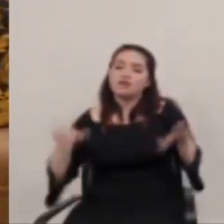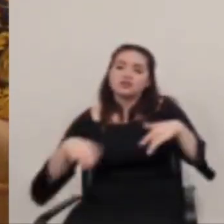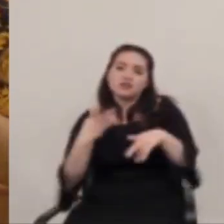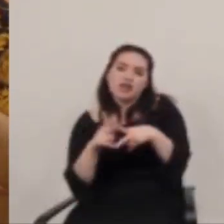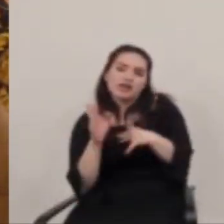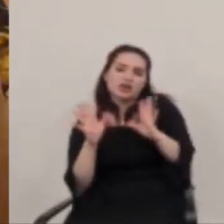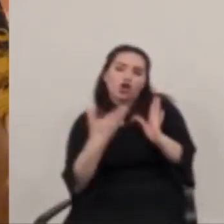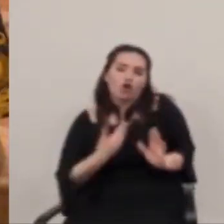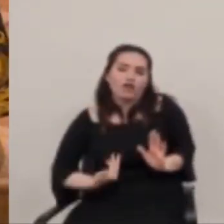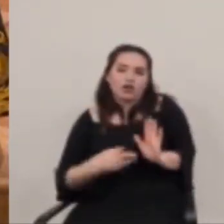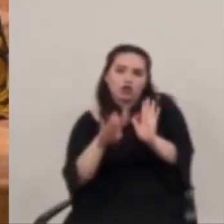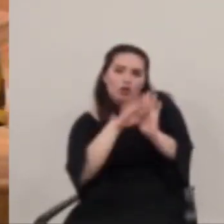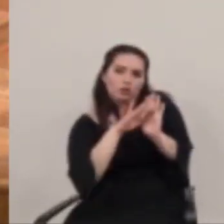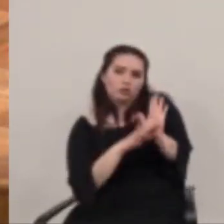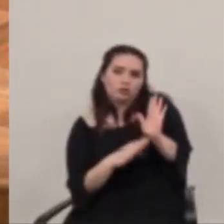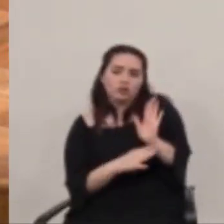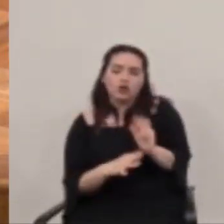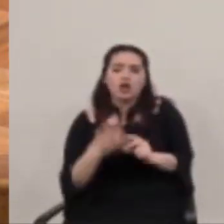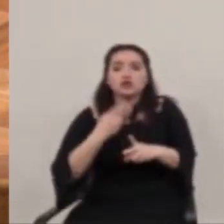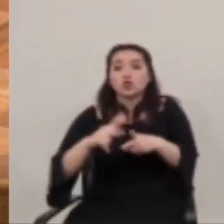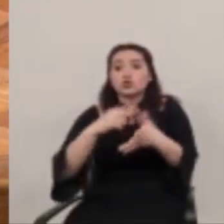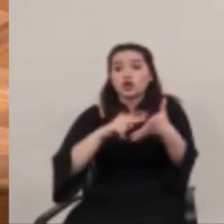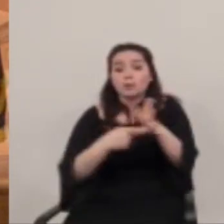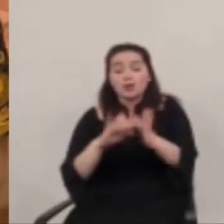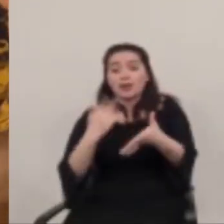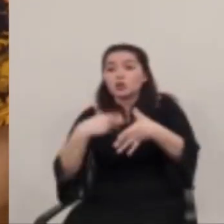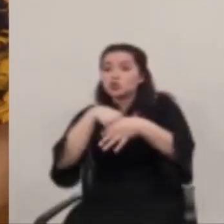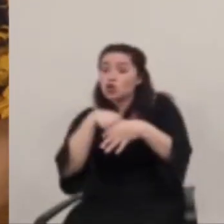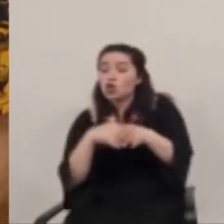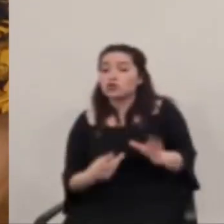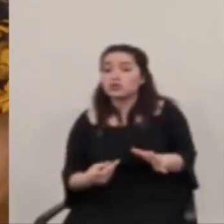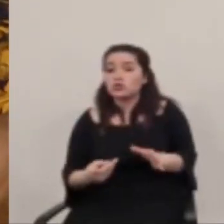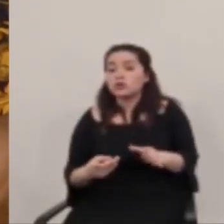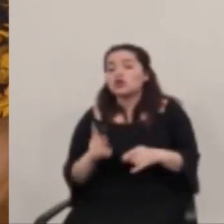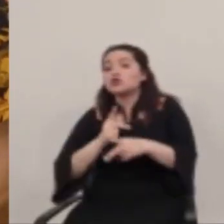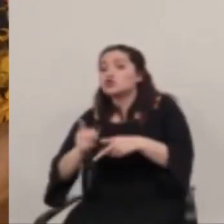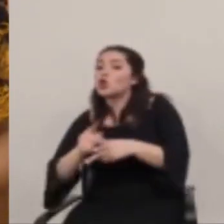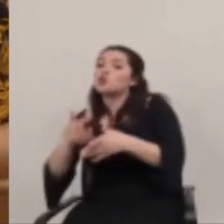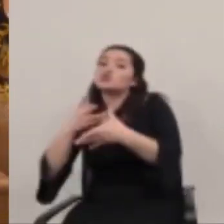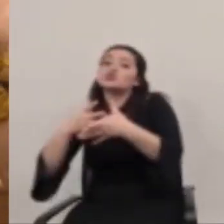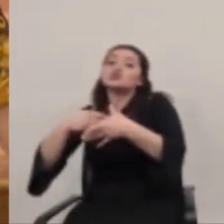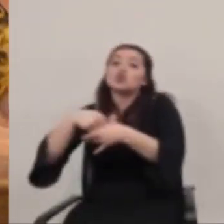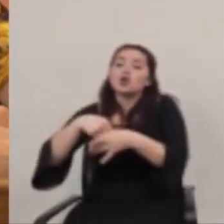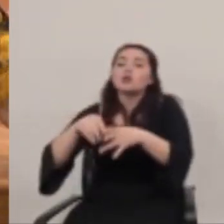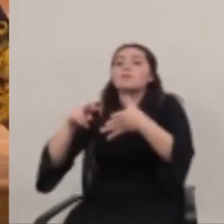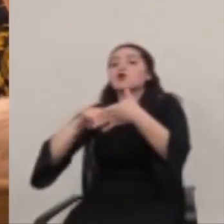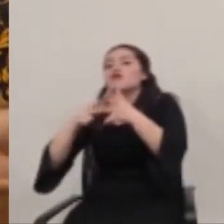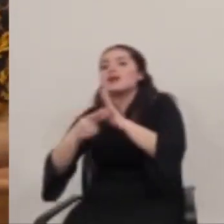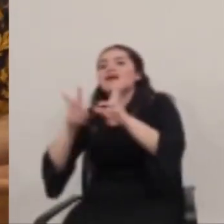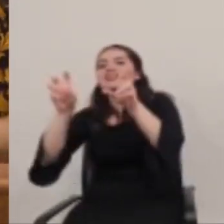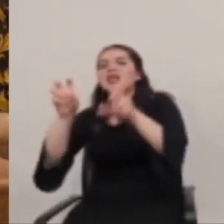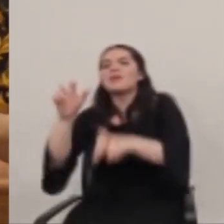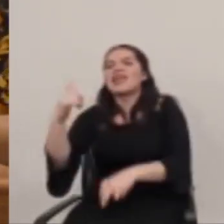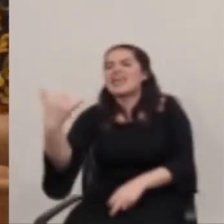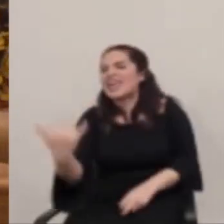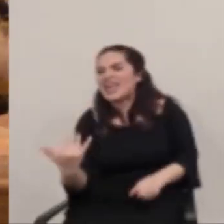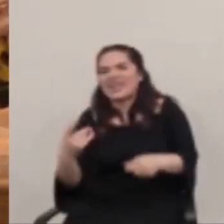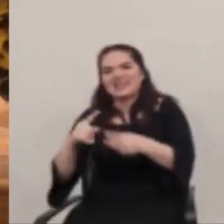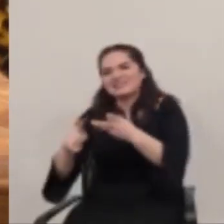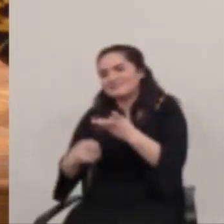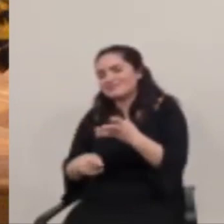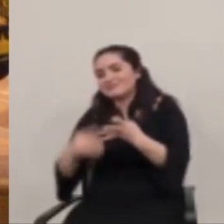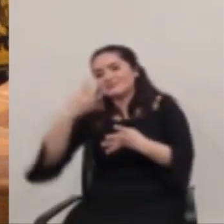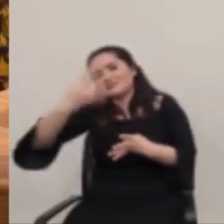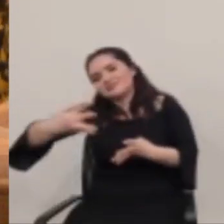gobierno, que es vamos a solucionar el problema de la inclusión, y después vamos a solucionar las problemáticas de género, y después vamos a solucionar